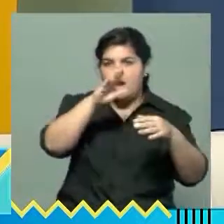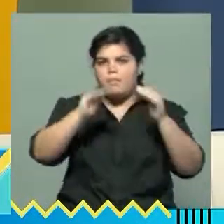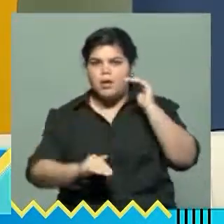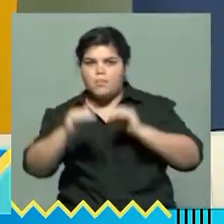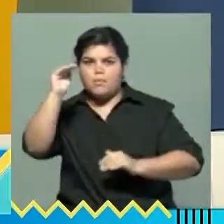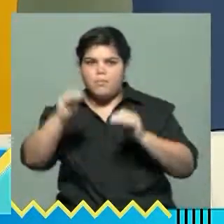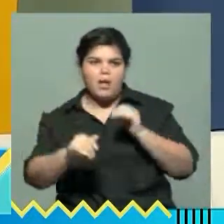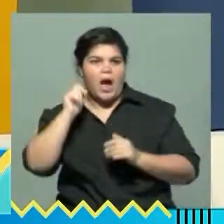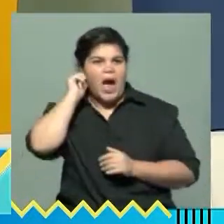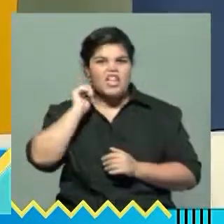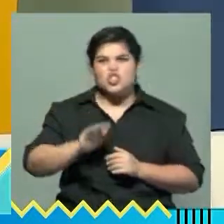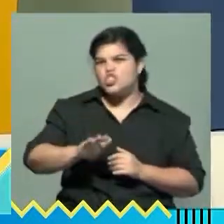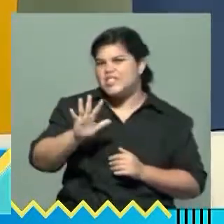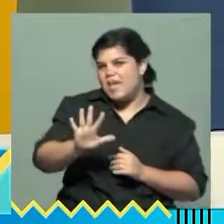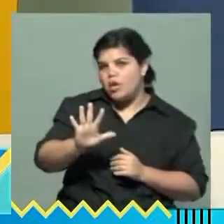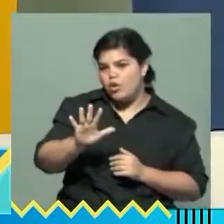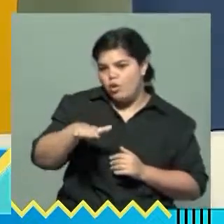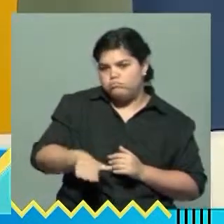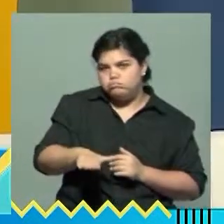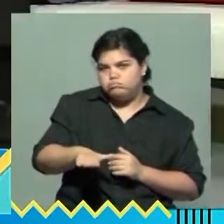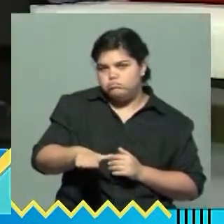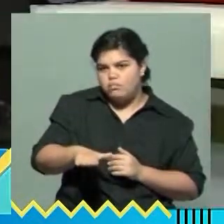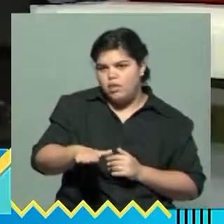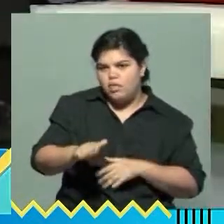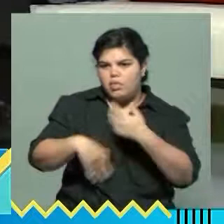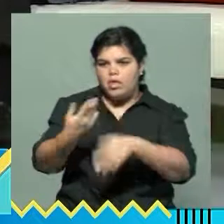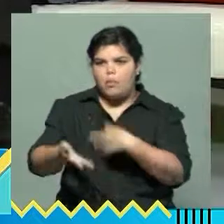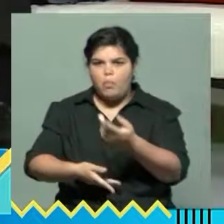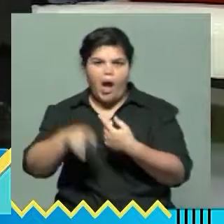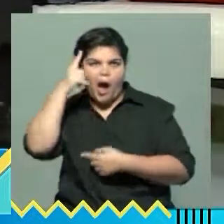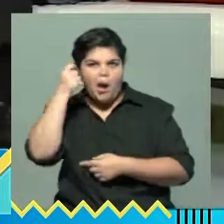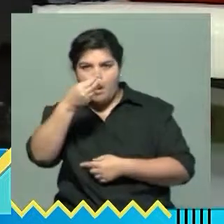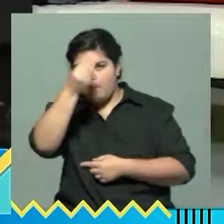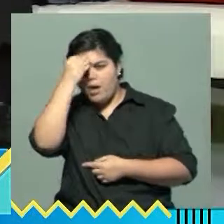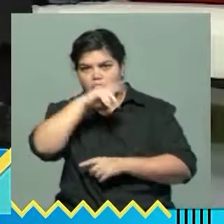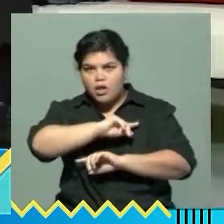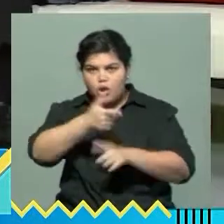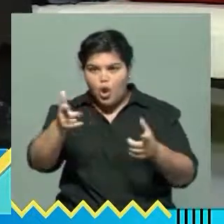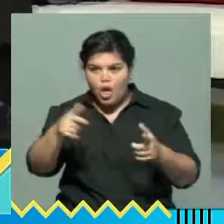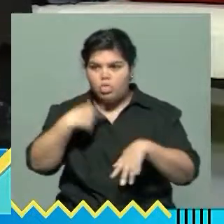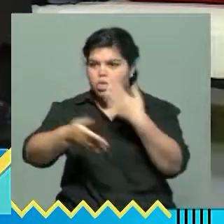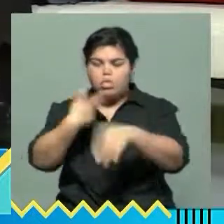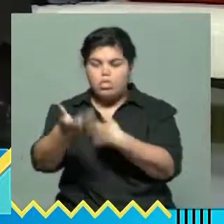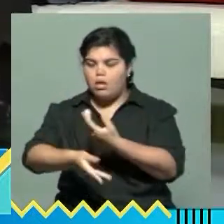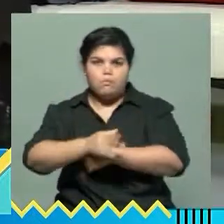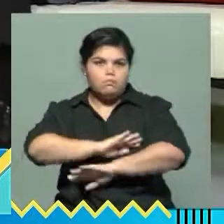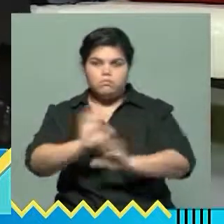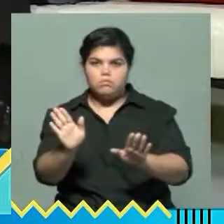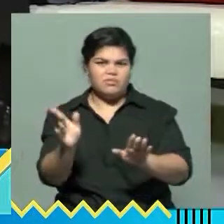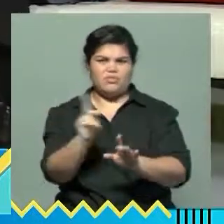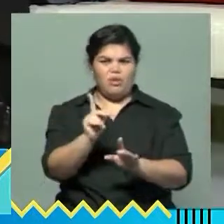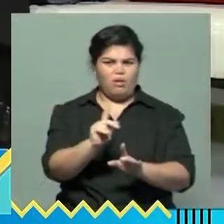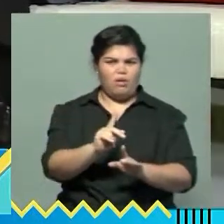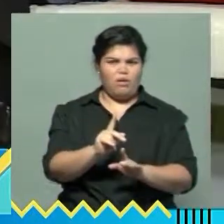de vida, no se puede seguir aprendiendo. No, eso es una barbaridad. Al contrario, justamente lo que uno descubre de aquellas personas que